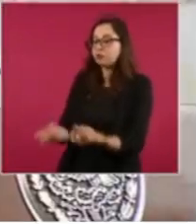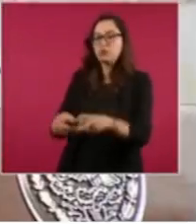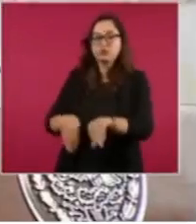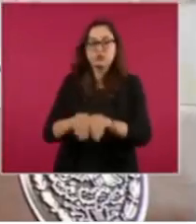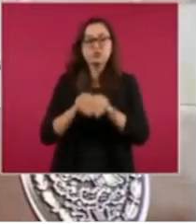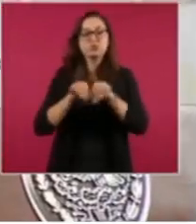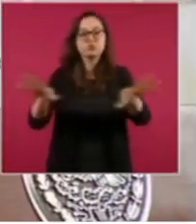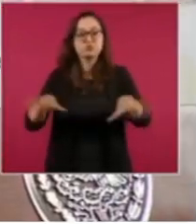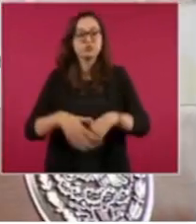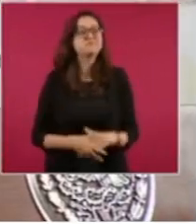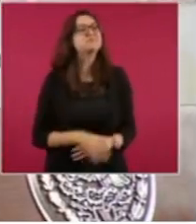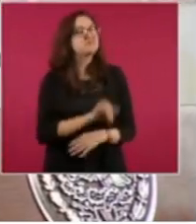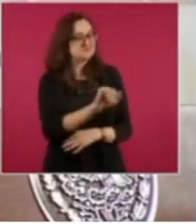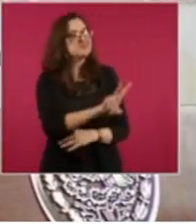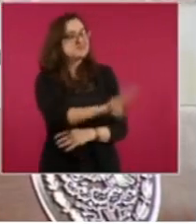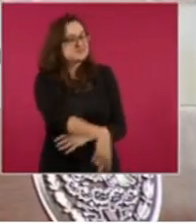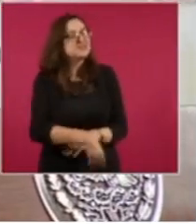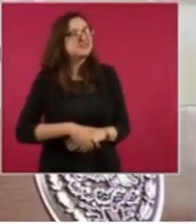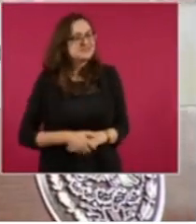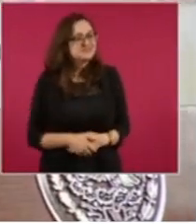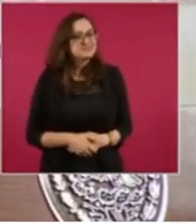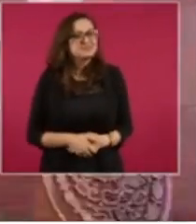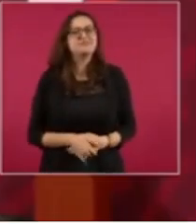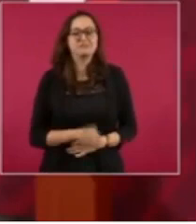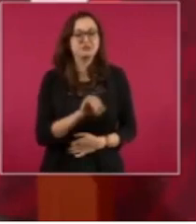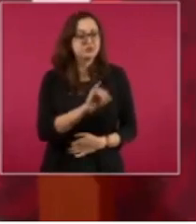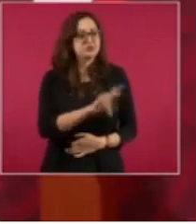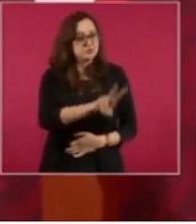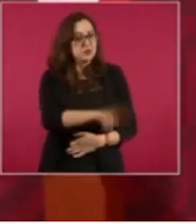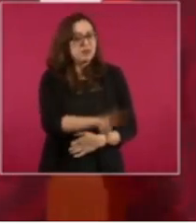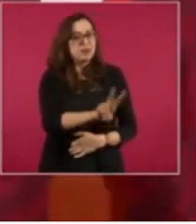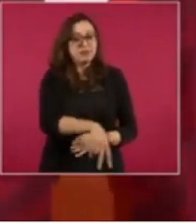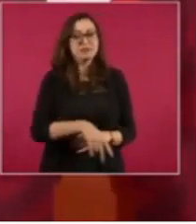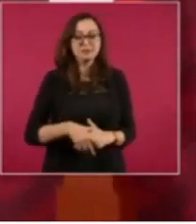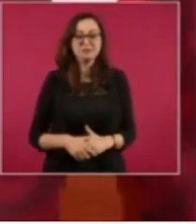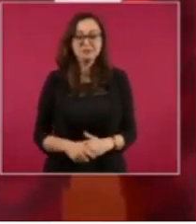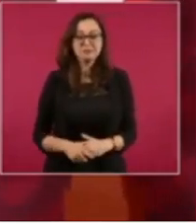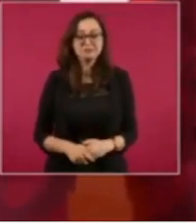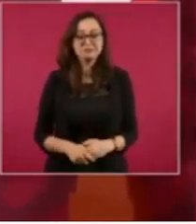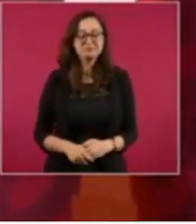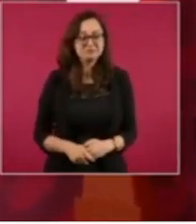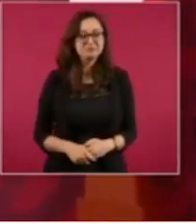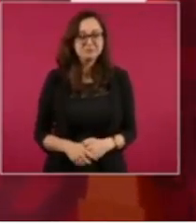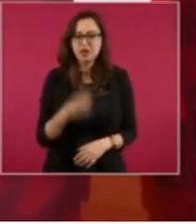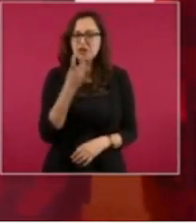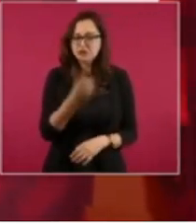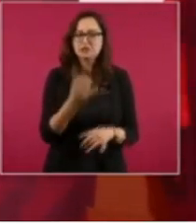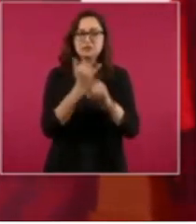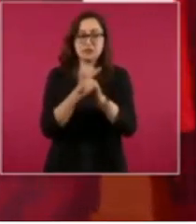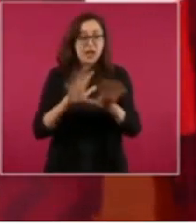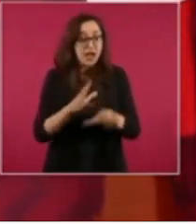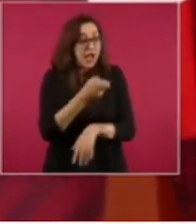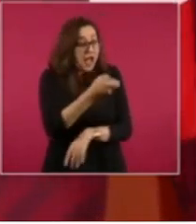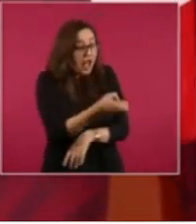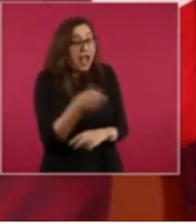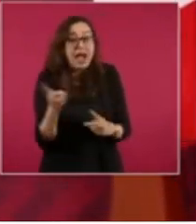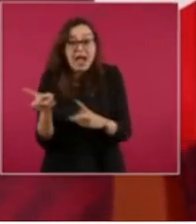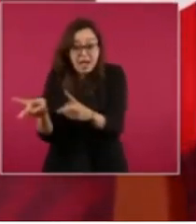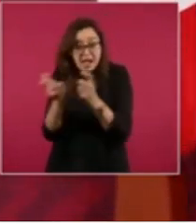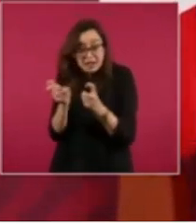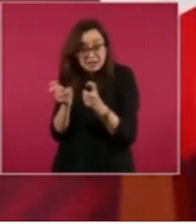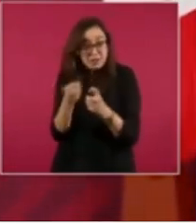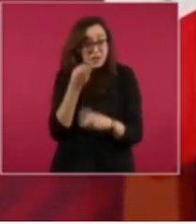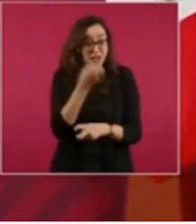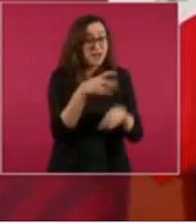es que es cierto es cierto Eso sí Ah de ahí de ahí salió